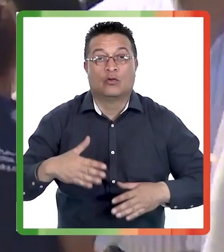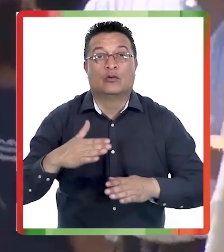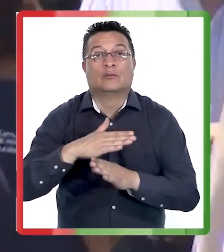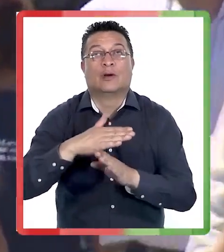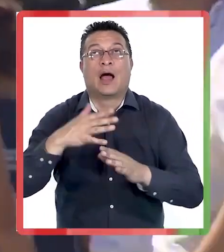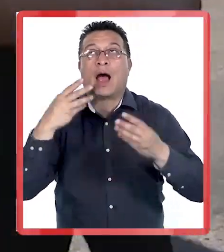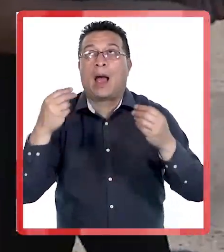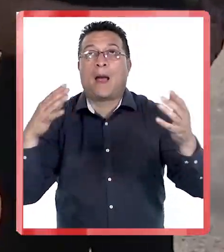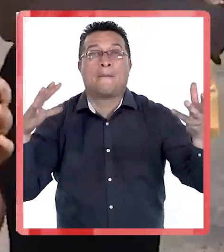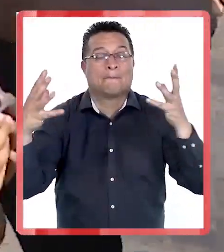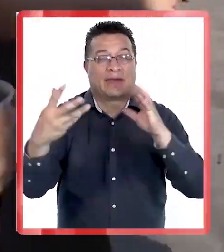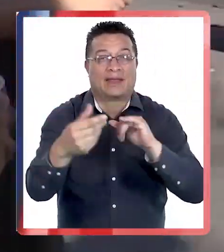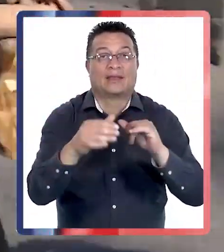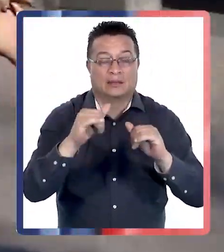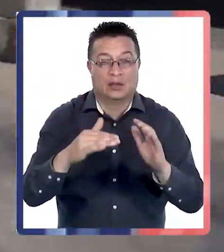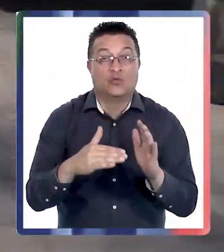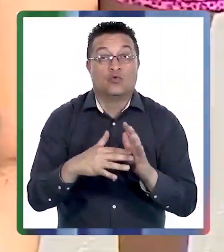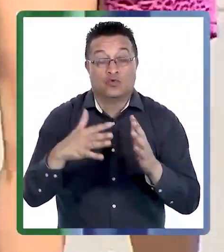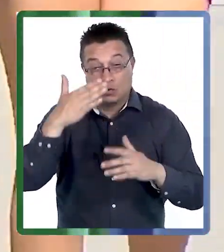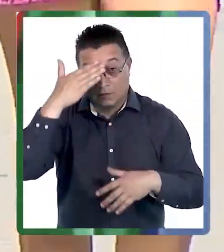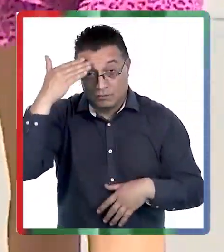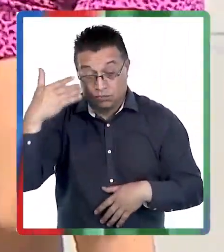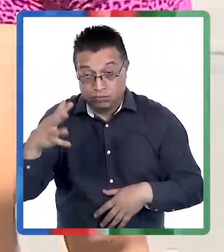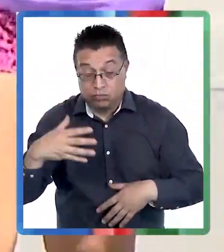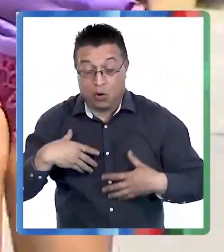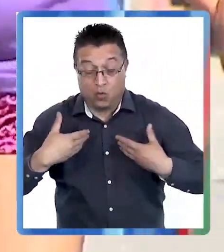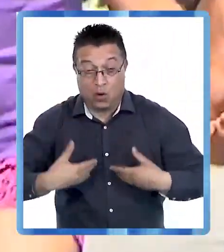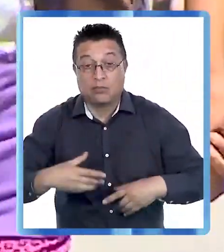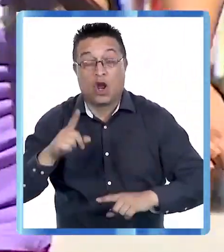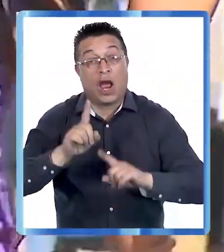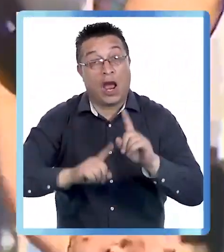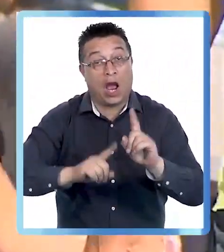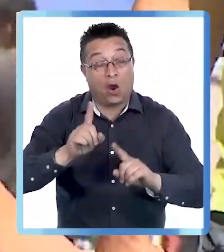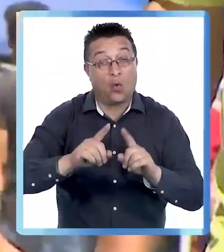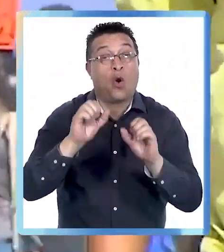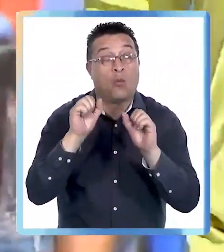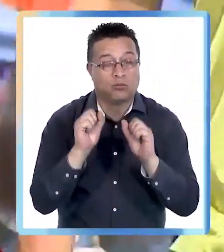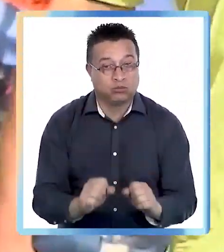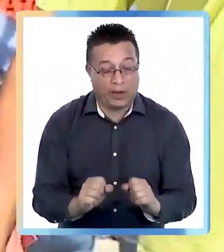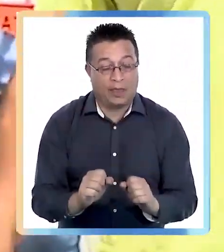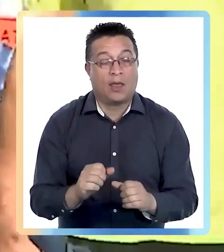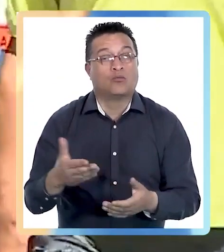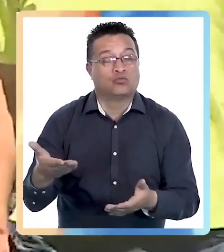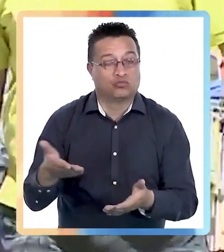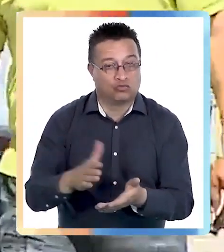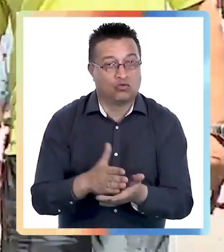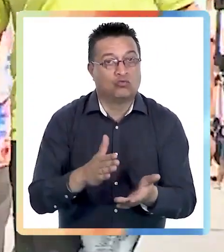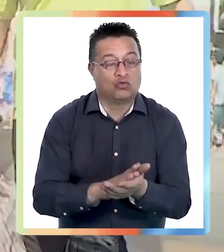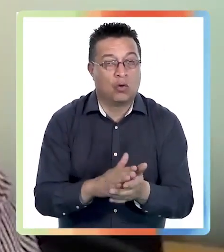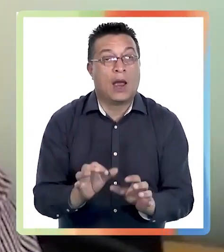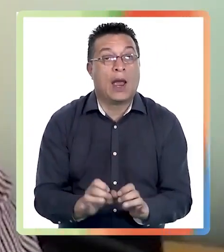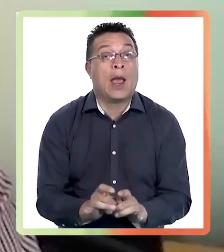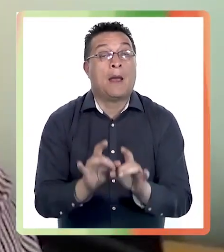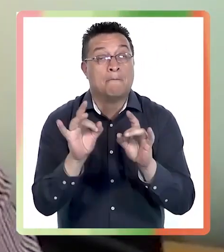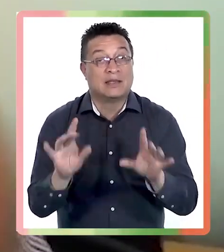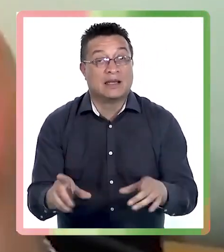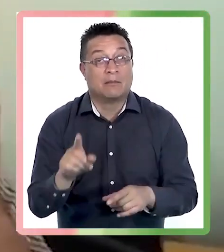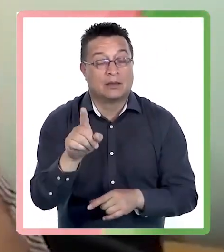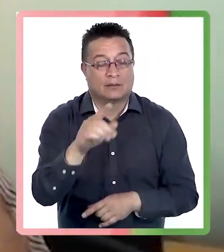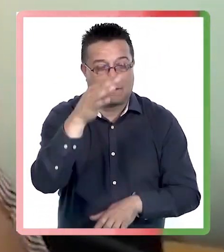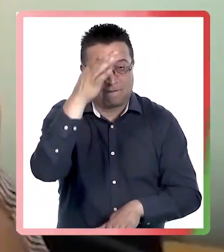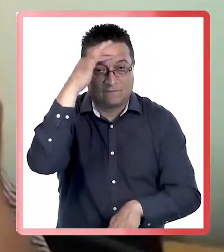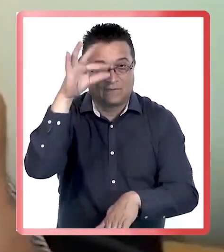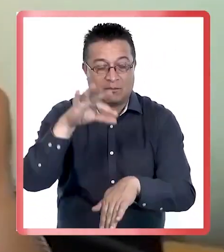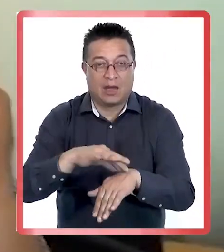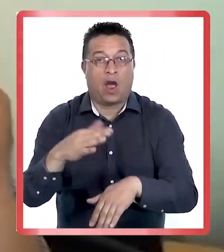con la temperatura del medio ambiente, y una alta temperatura corporal en algunos casos puede llevar a la muerte, especialmente aquellos